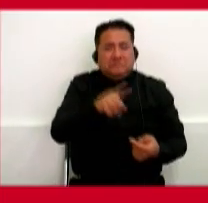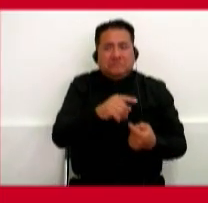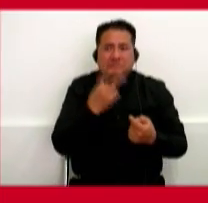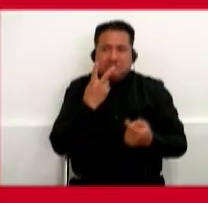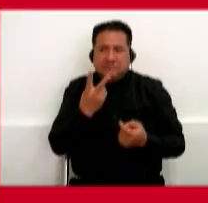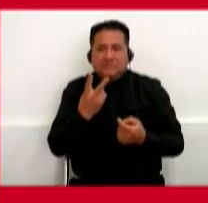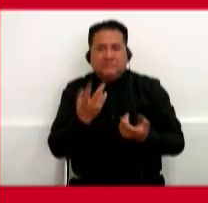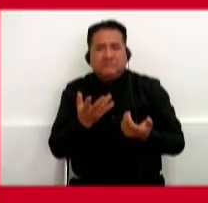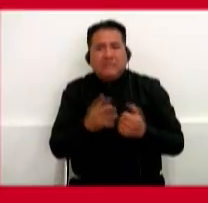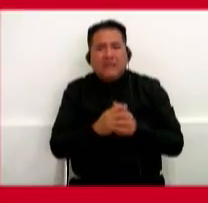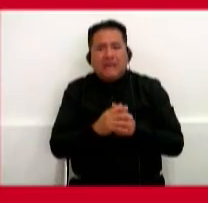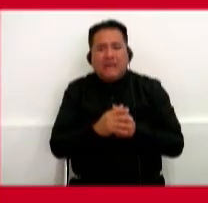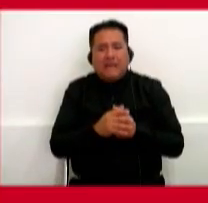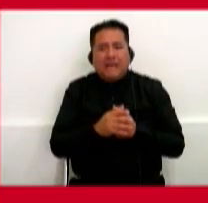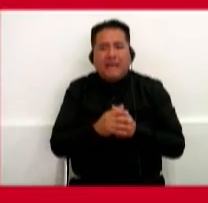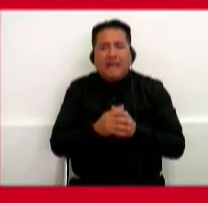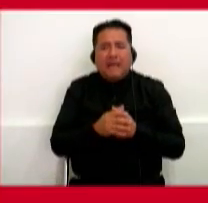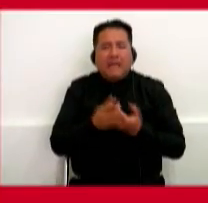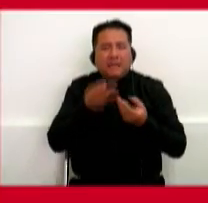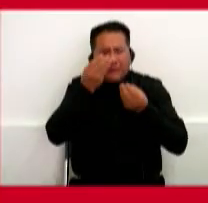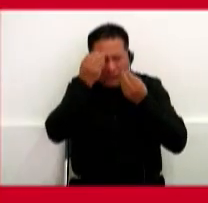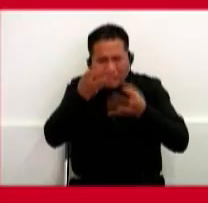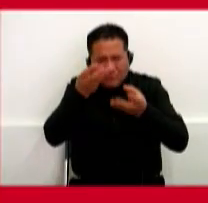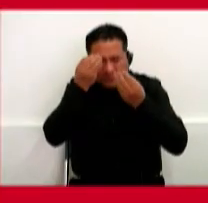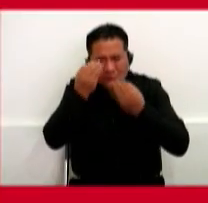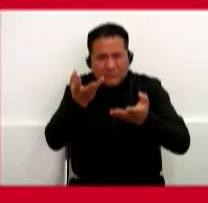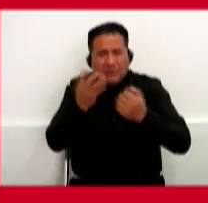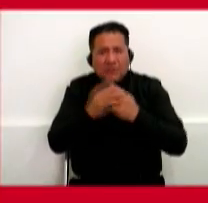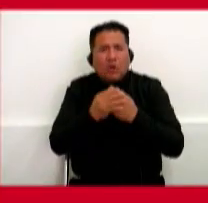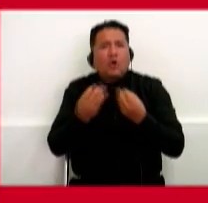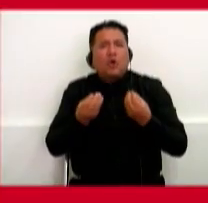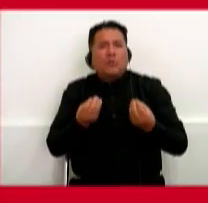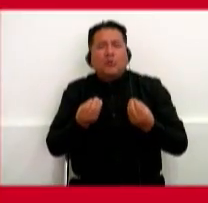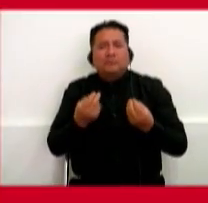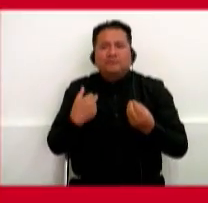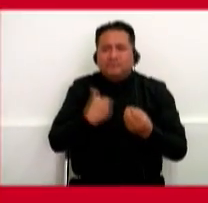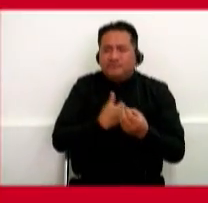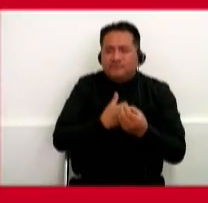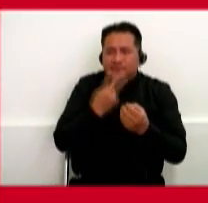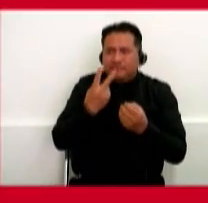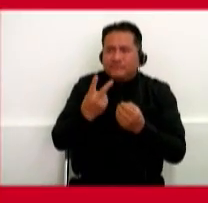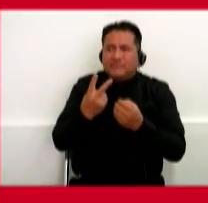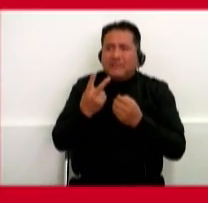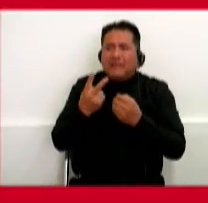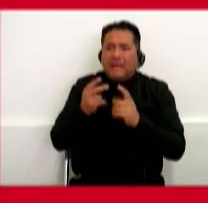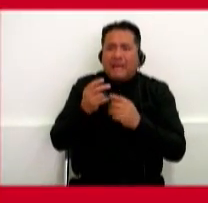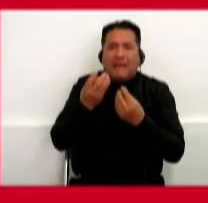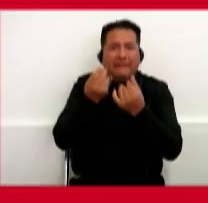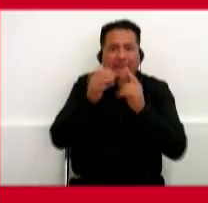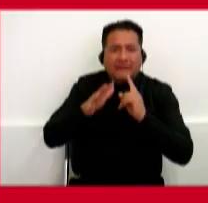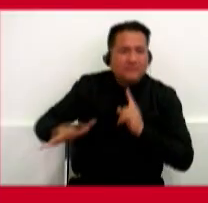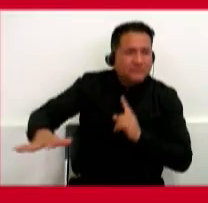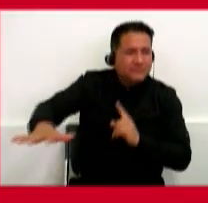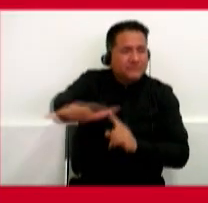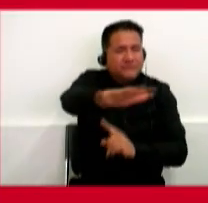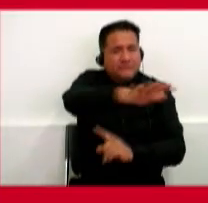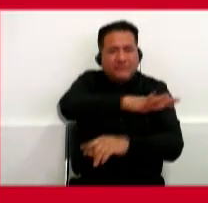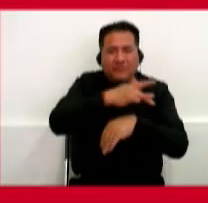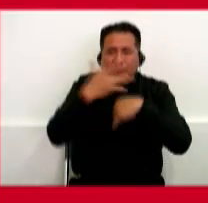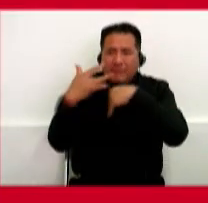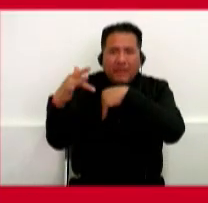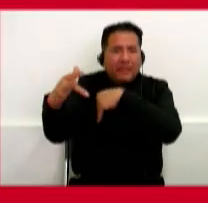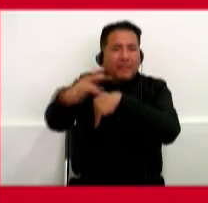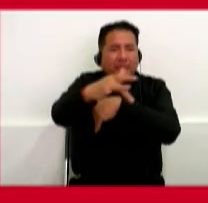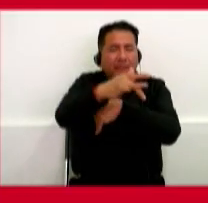georreferenciada de la flota de acarreo y específico de la velocidad, podemos justamente habilitar una capacidad de